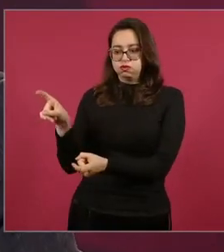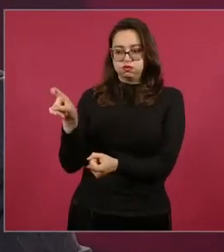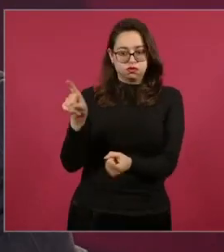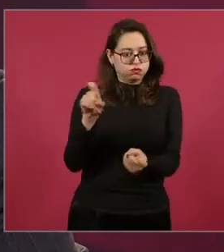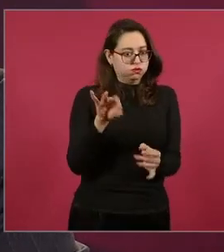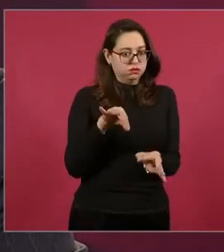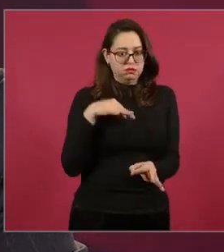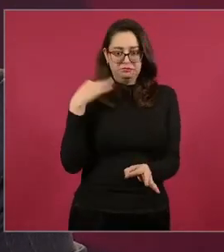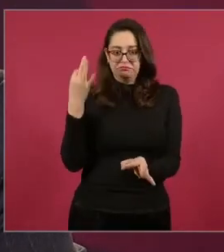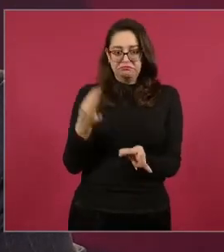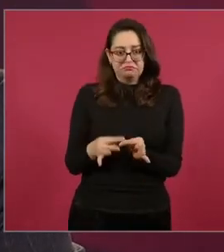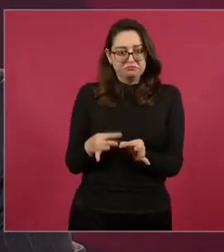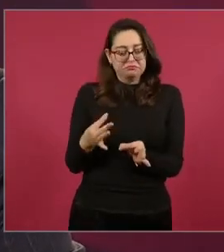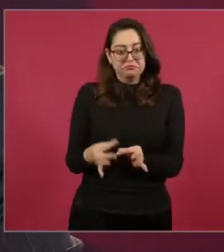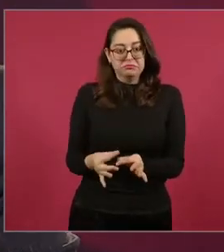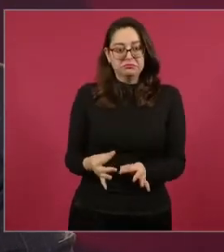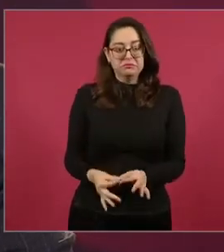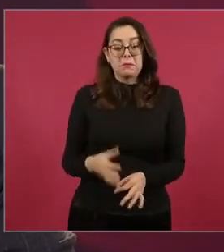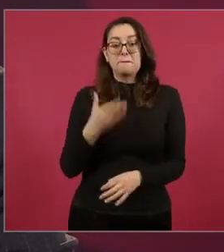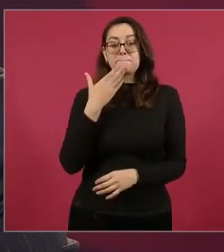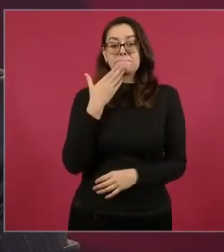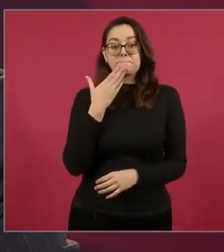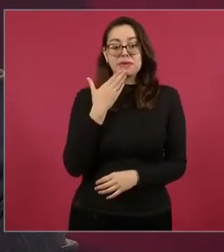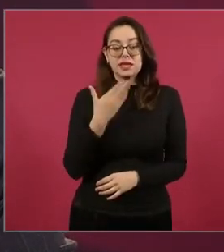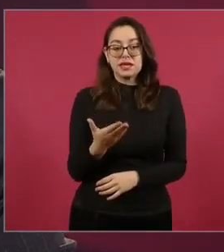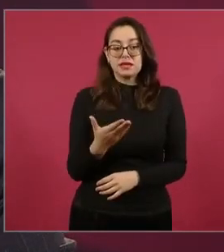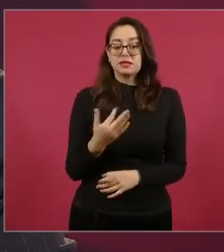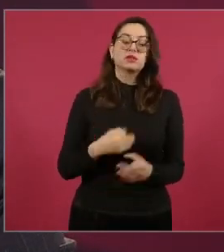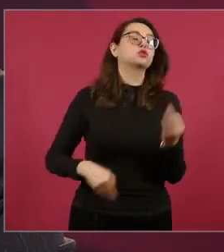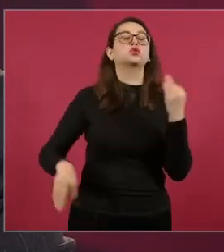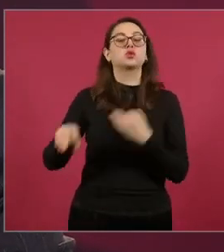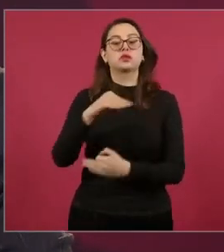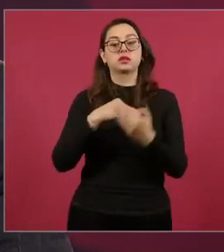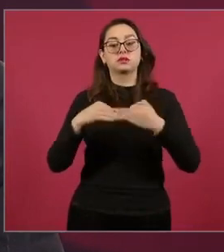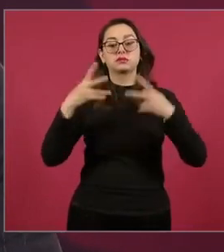de las circunstancias, todos han ayudado,